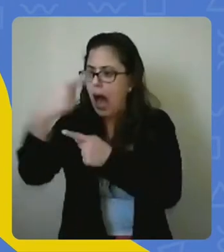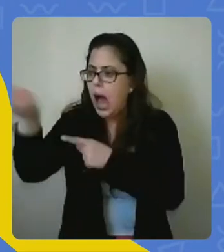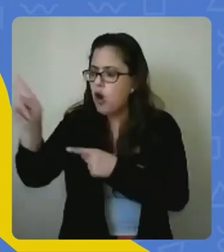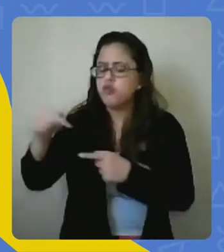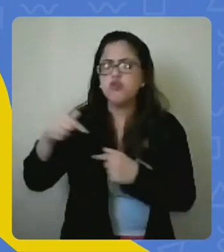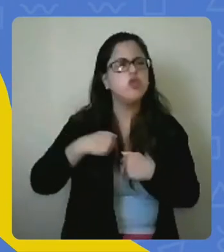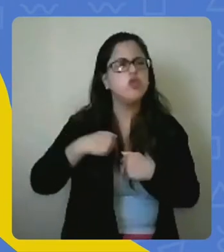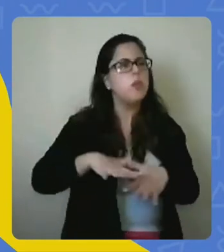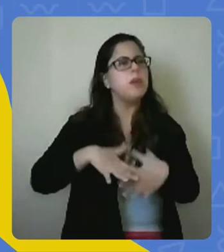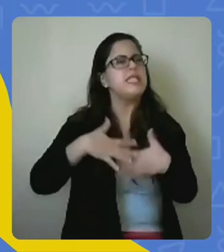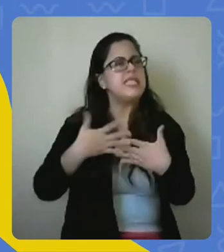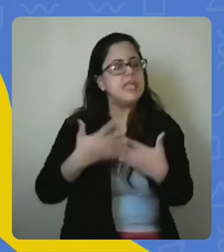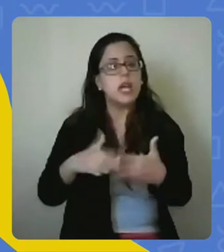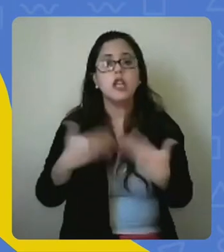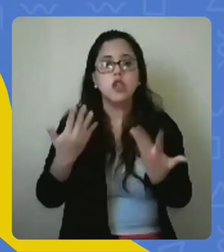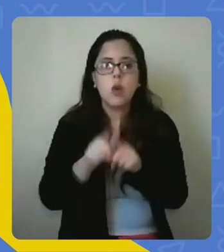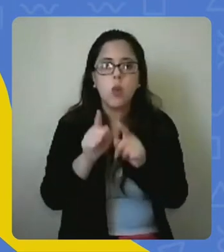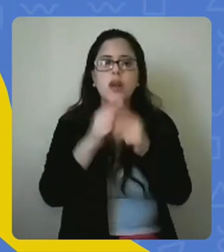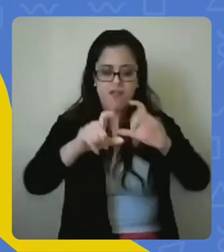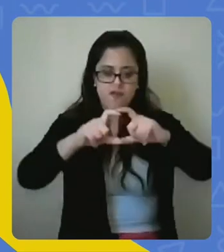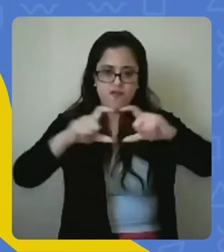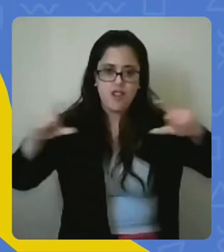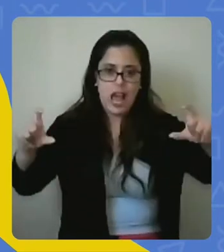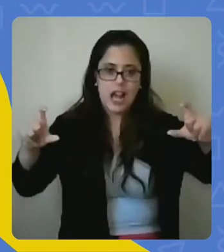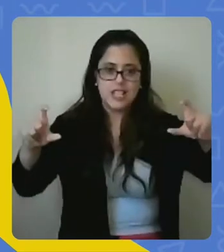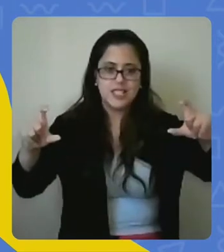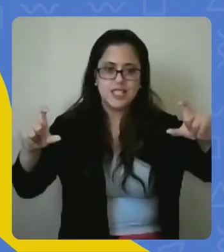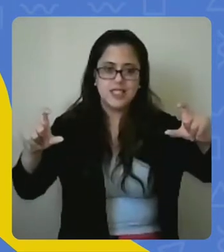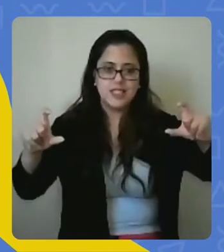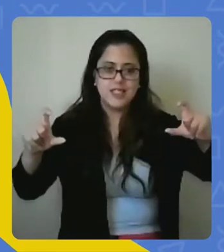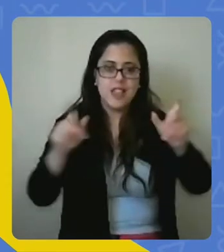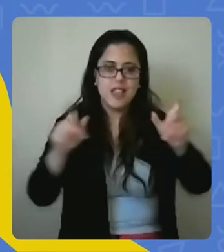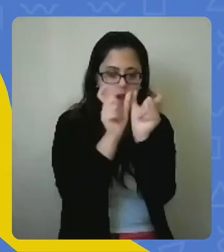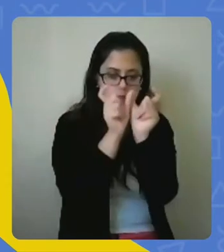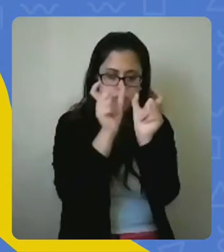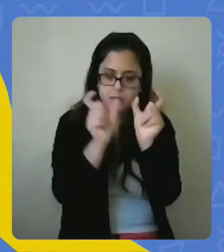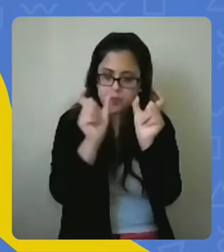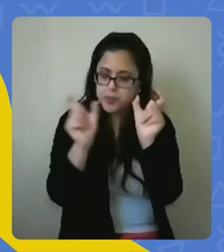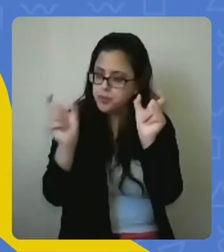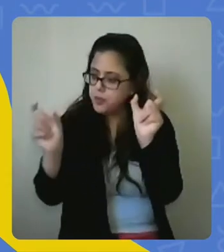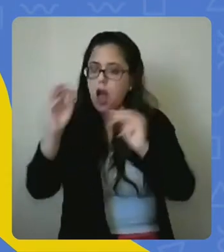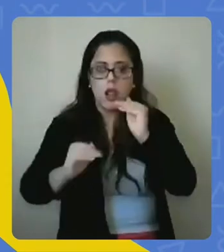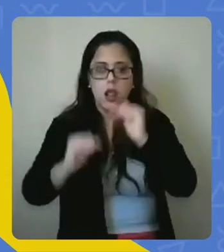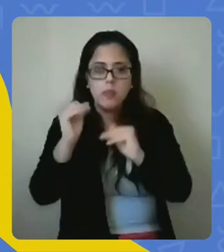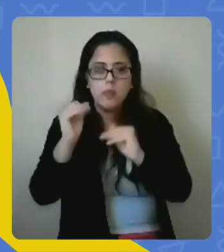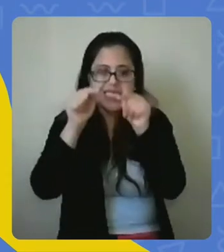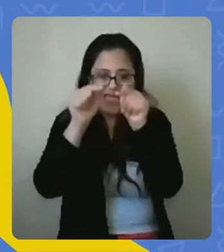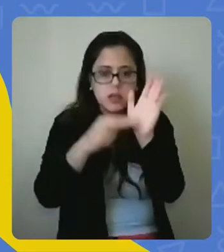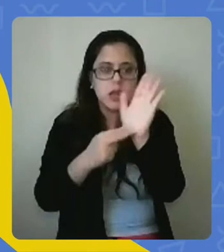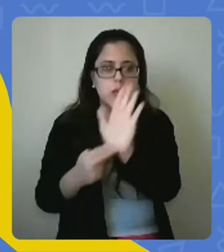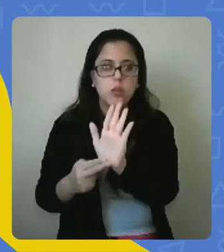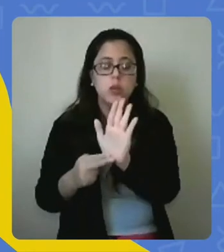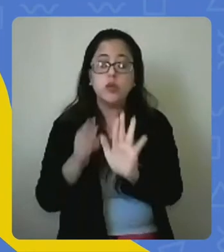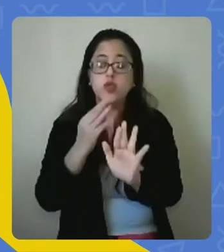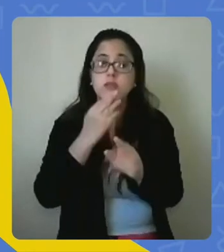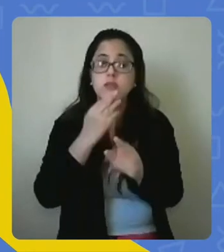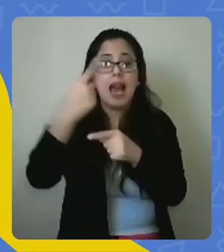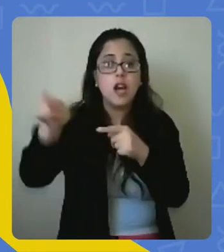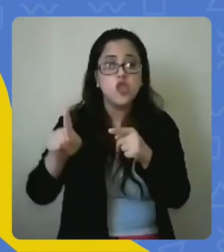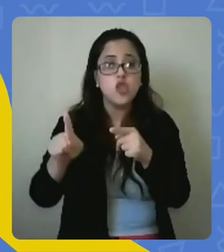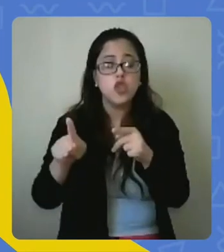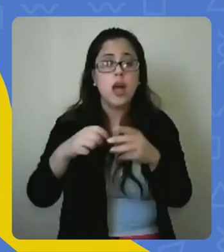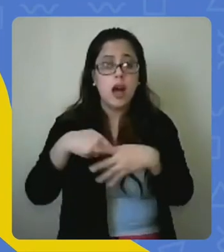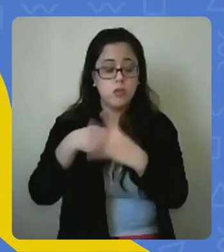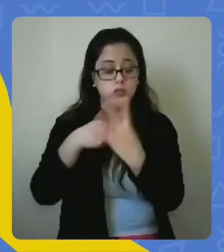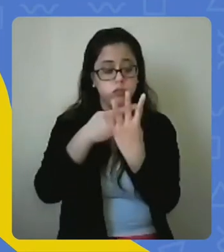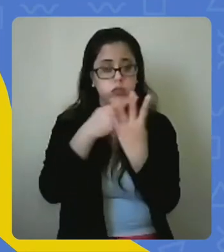Entonces completás la frase que tiene más que ver con la emocionalidad que se despliega en esa escena. Después hay otras tarjetas que tienen un foquito,